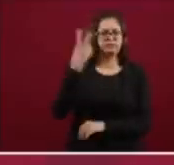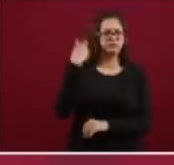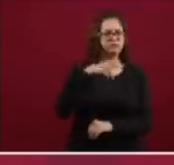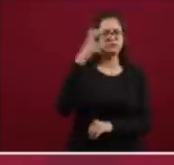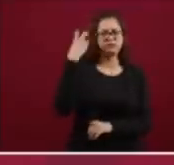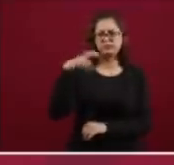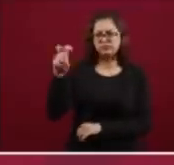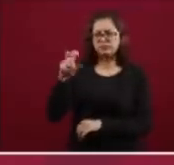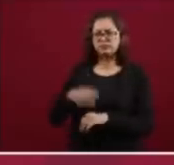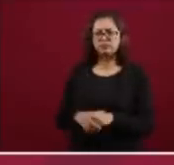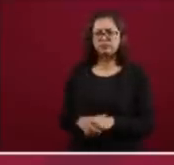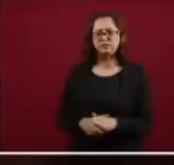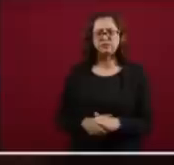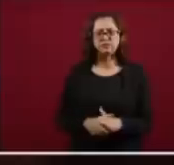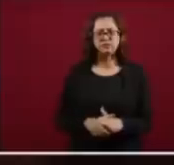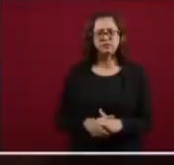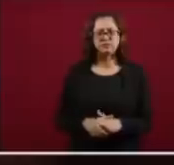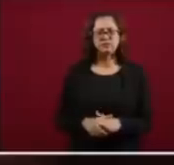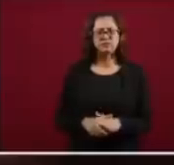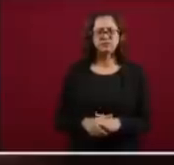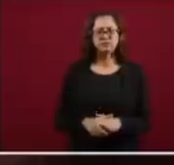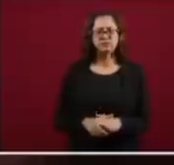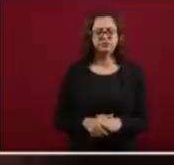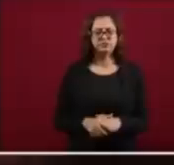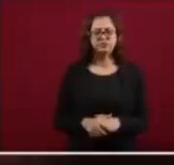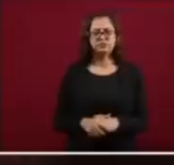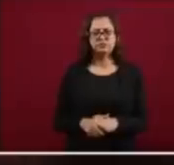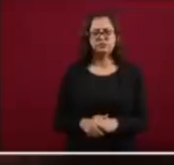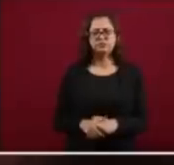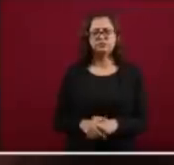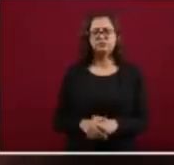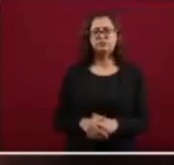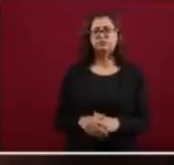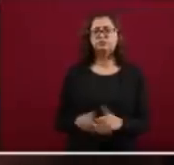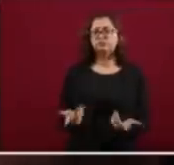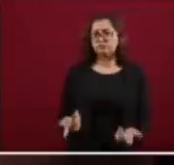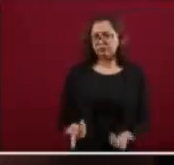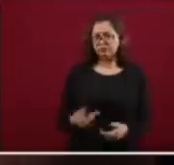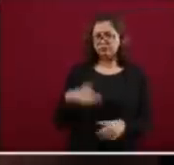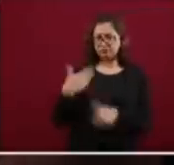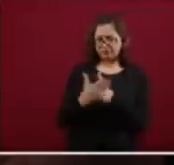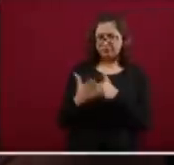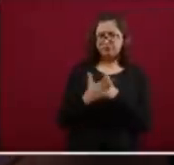terminando la gira en las regiones indígenas